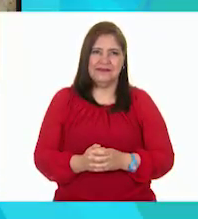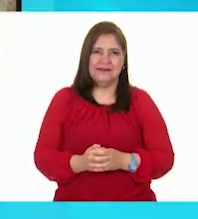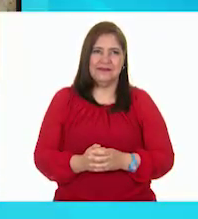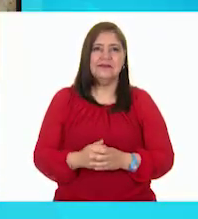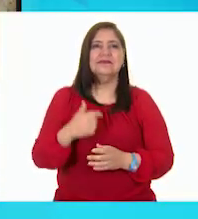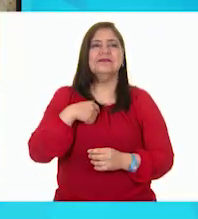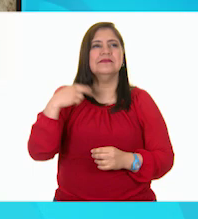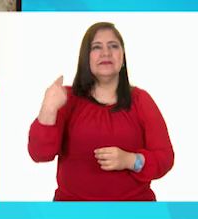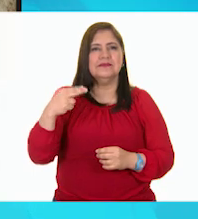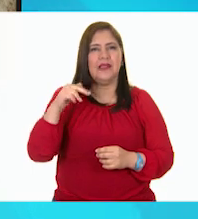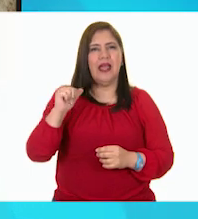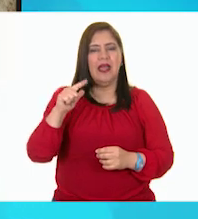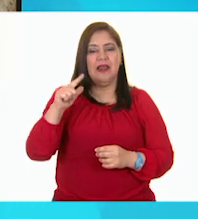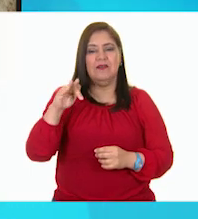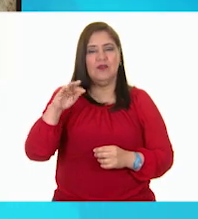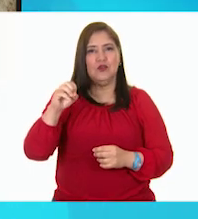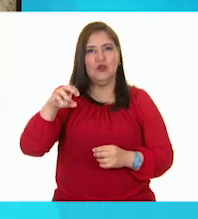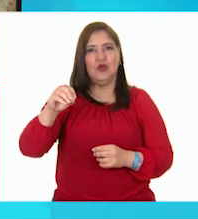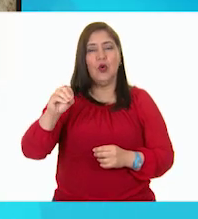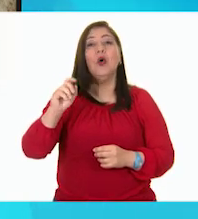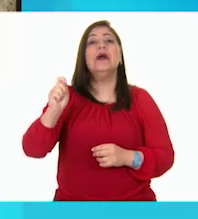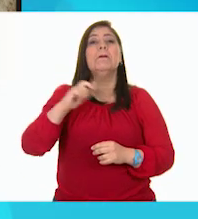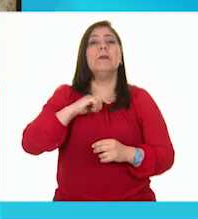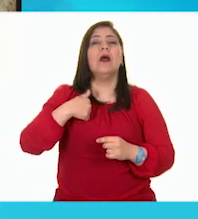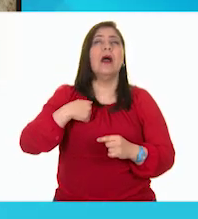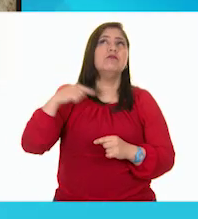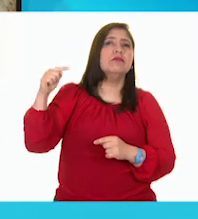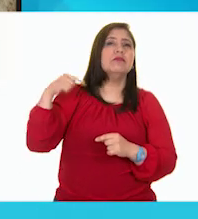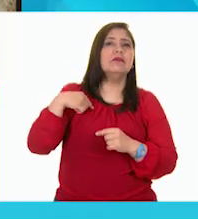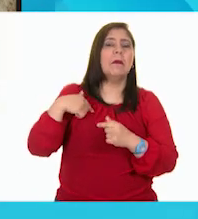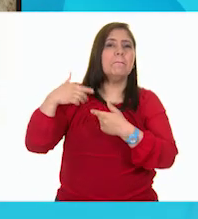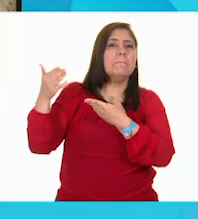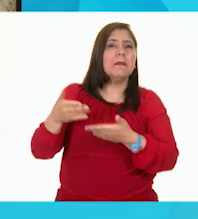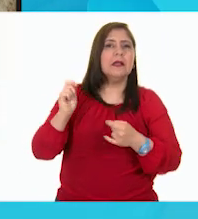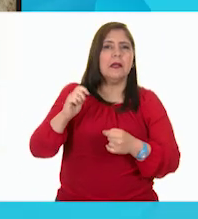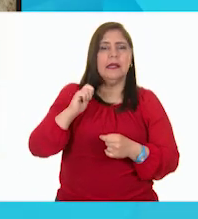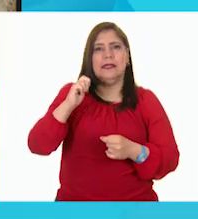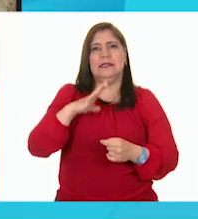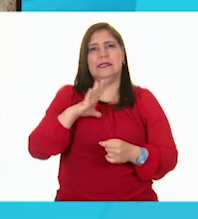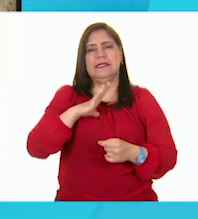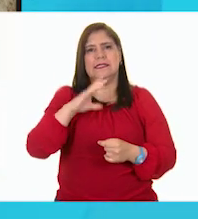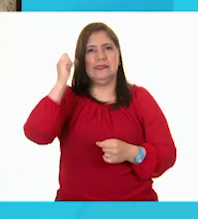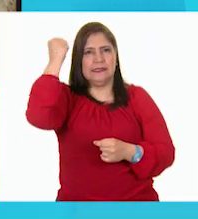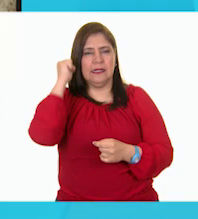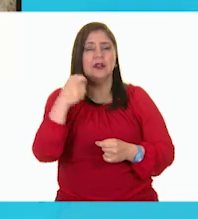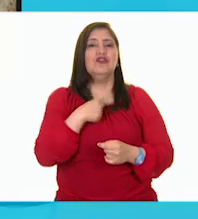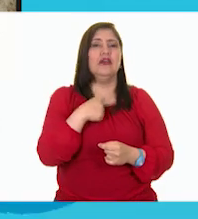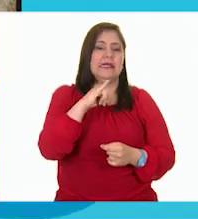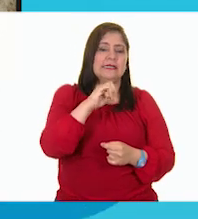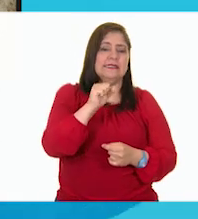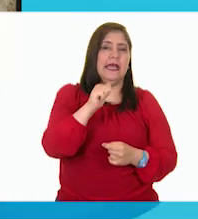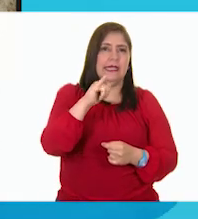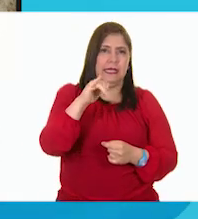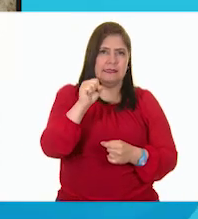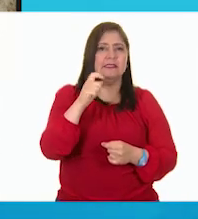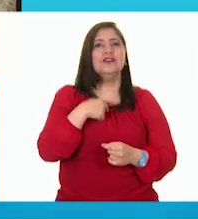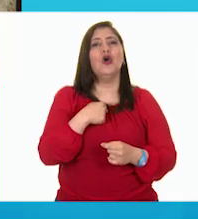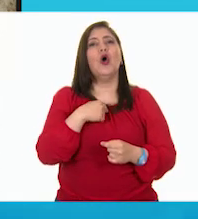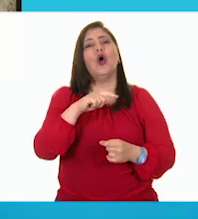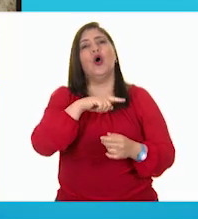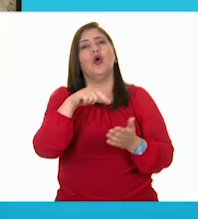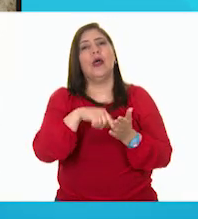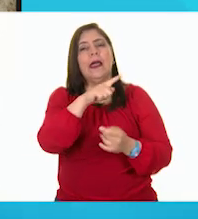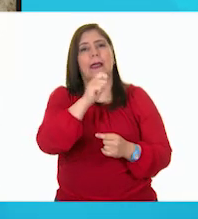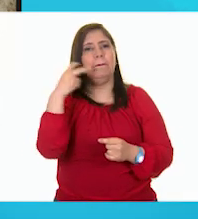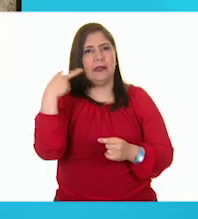Yo me llamo Alfonso y vengo de Sinaloa. Yo me llamo Sayas y vengo de Pajapan, Veracruz. Yo me